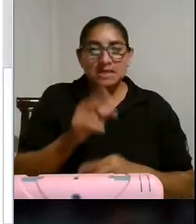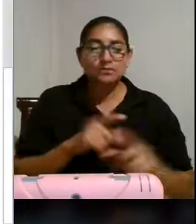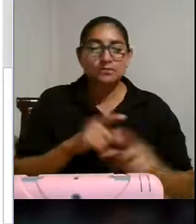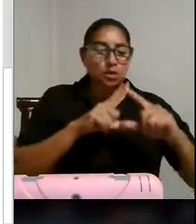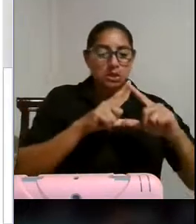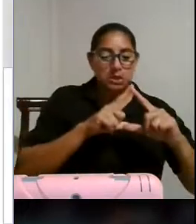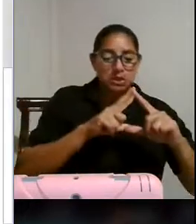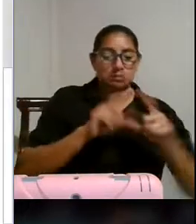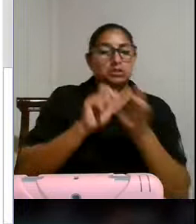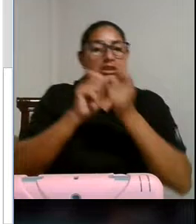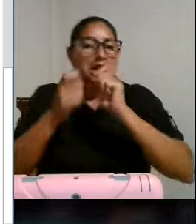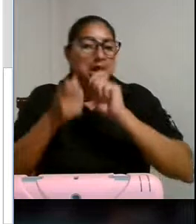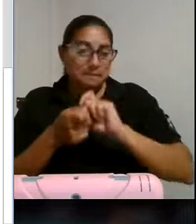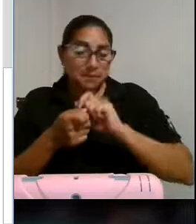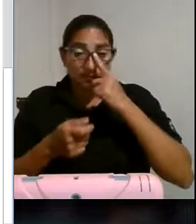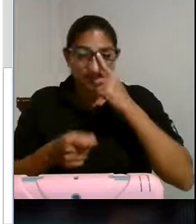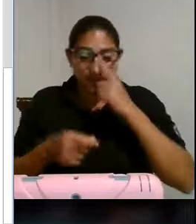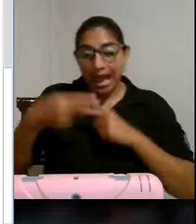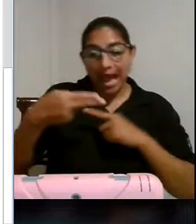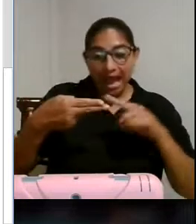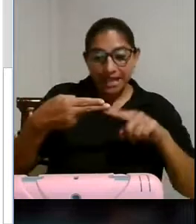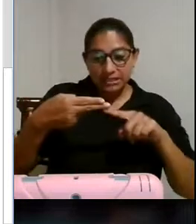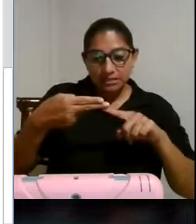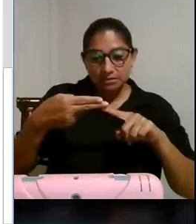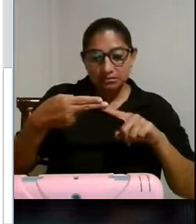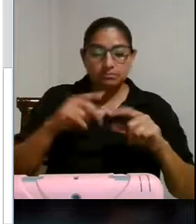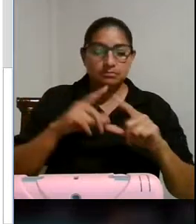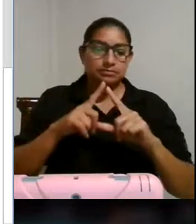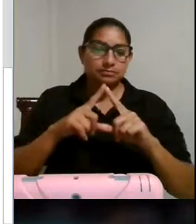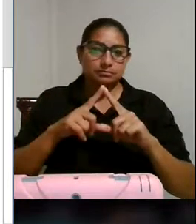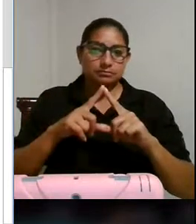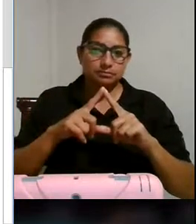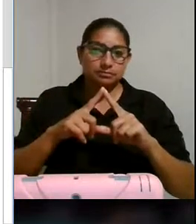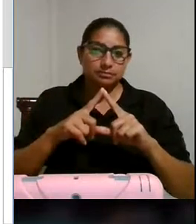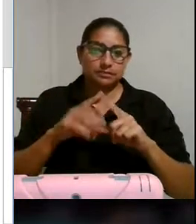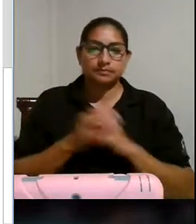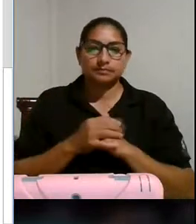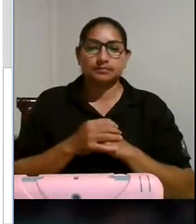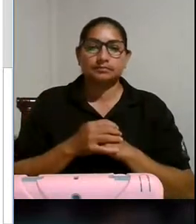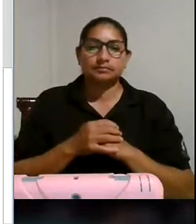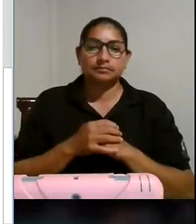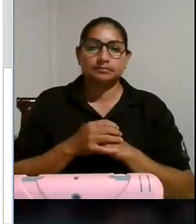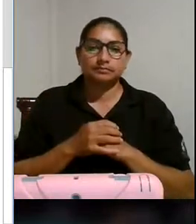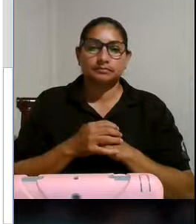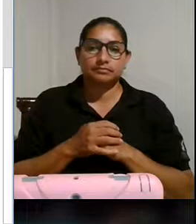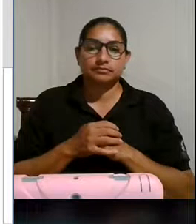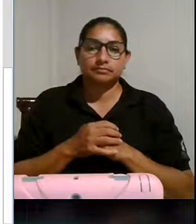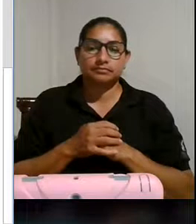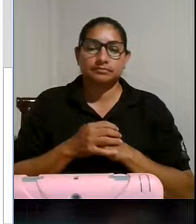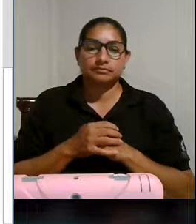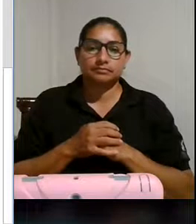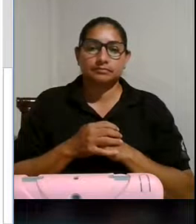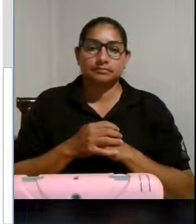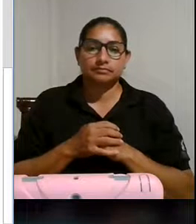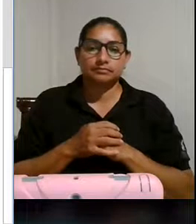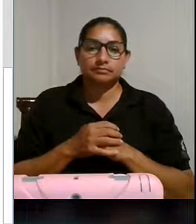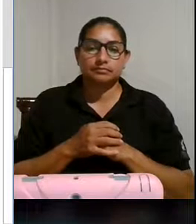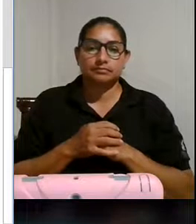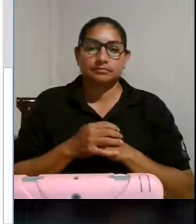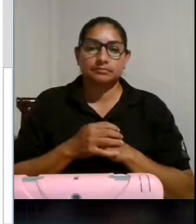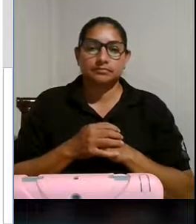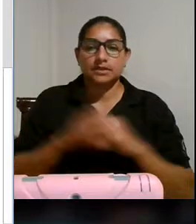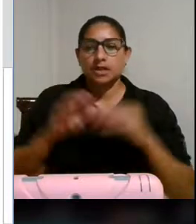Nada más que en lugar de h, se pone delta x. ¿Y cuál de todas las fórmulas notables